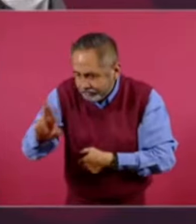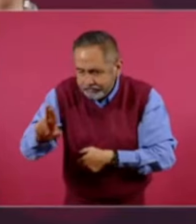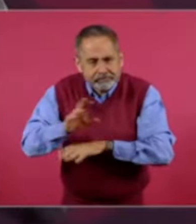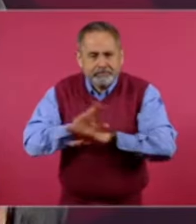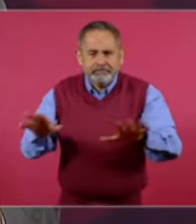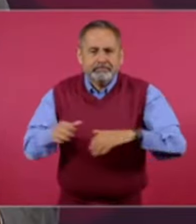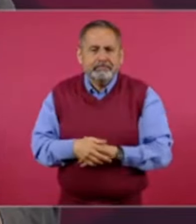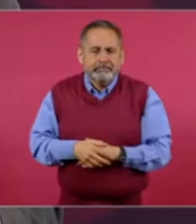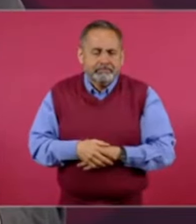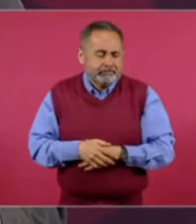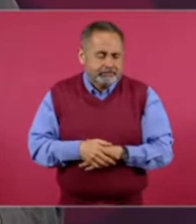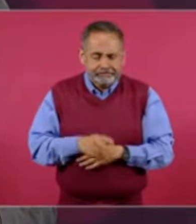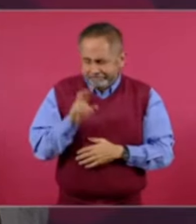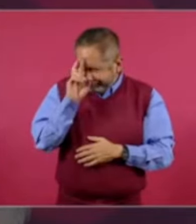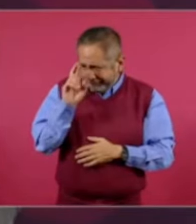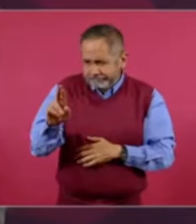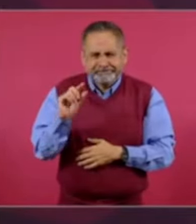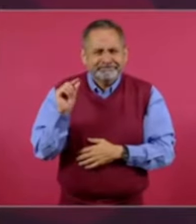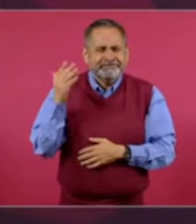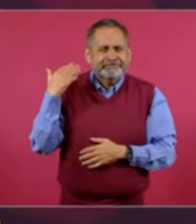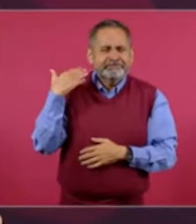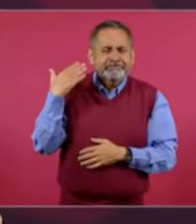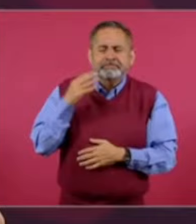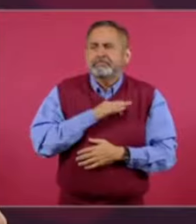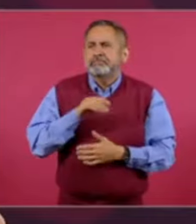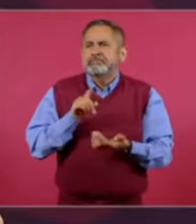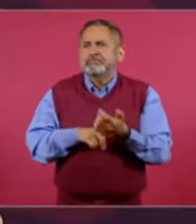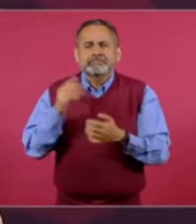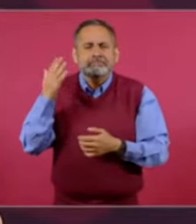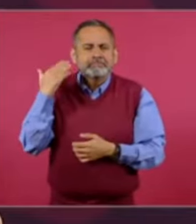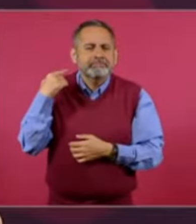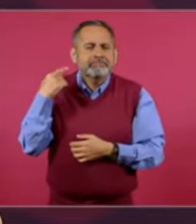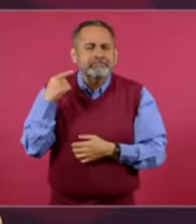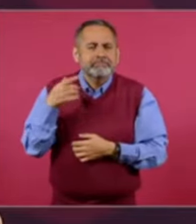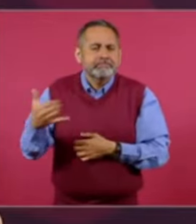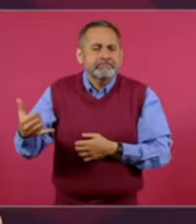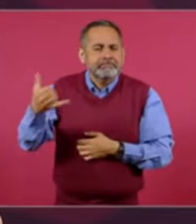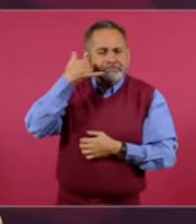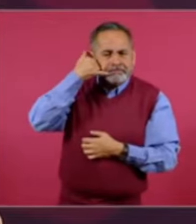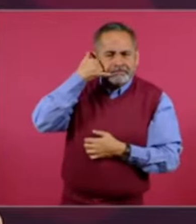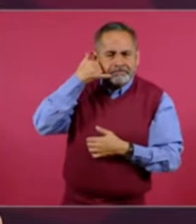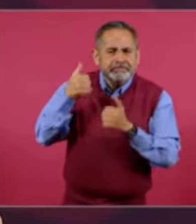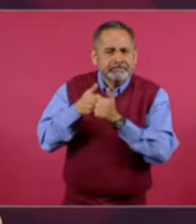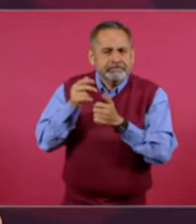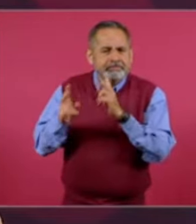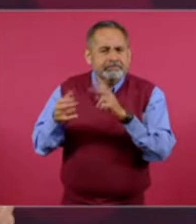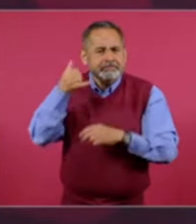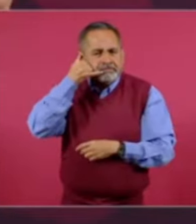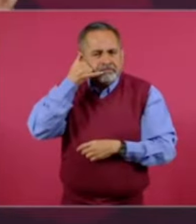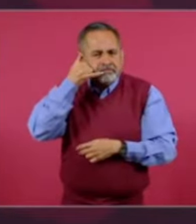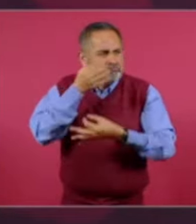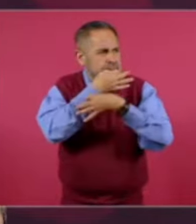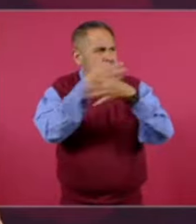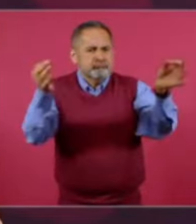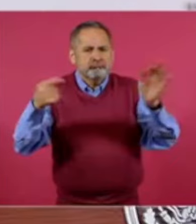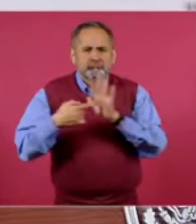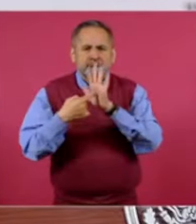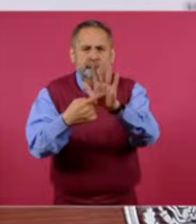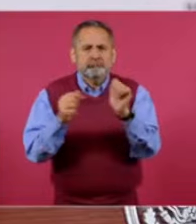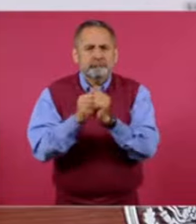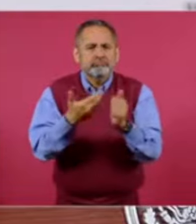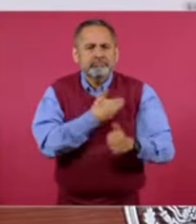Acabo de tener, hace relativamente poco una llamada telefónica y lo dimos a conocer con